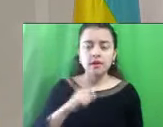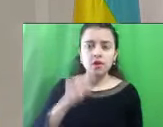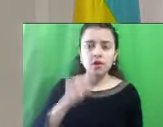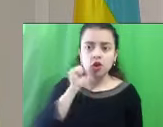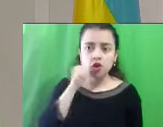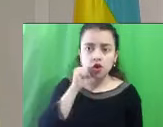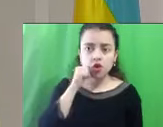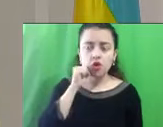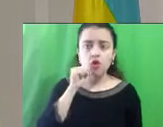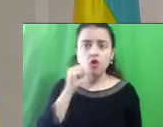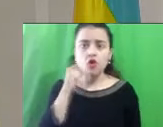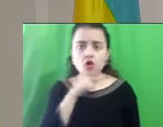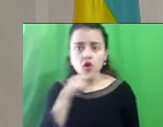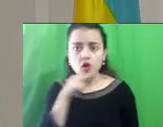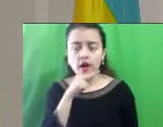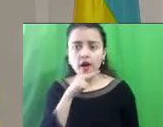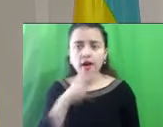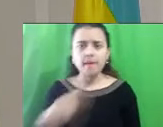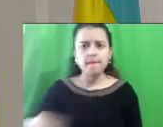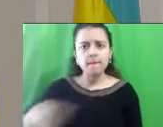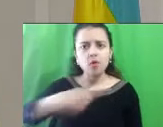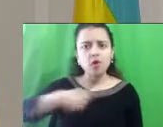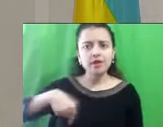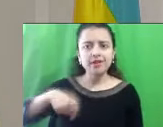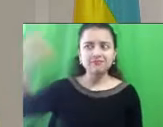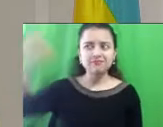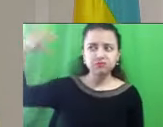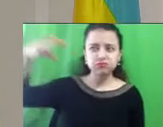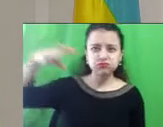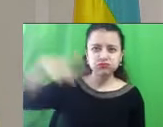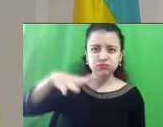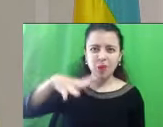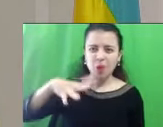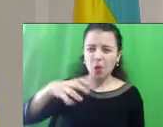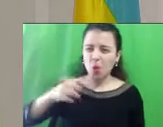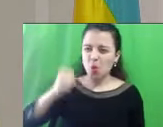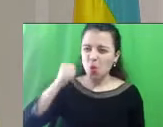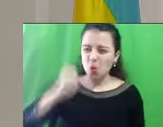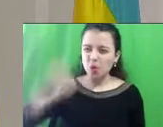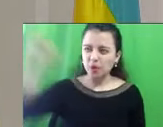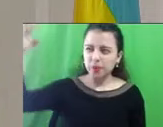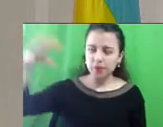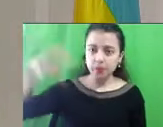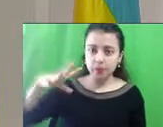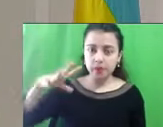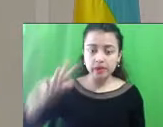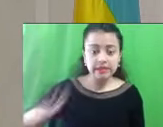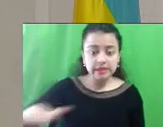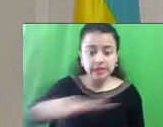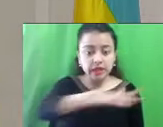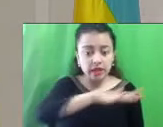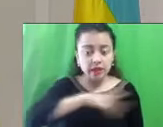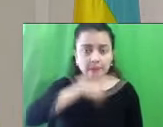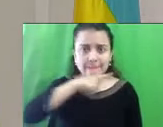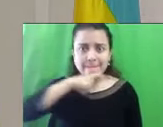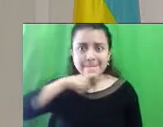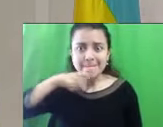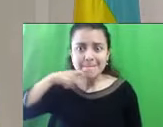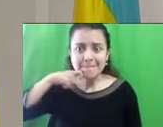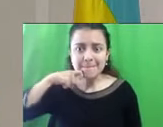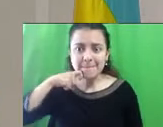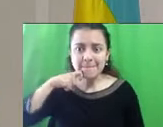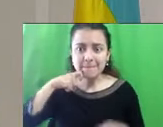roja, lo que implicó que todo el equipo de la empresa Aguas de Facatativá estuviera involucrado